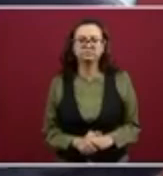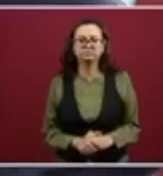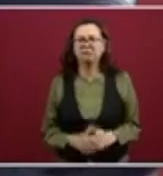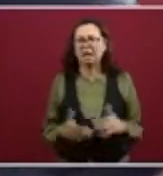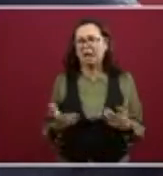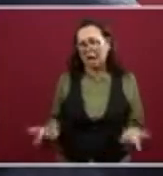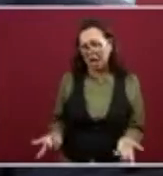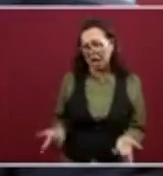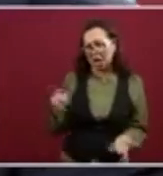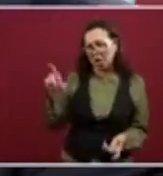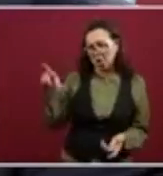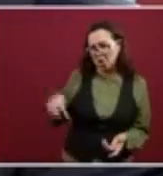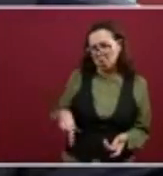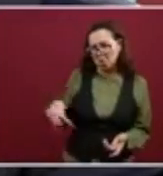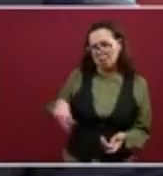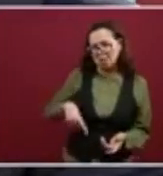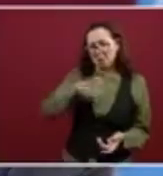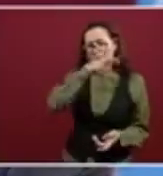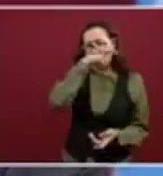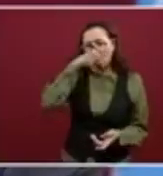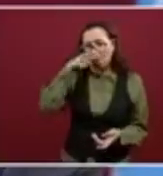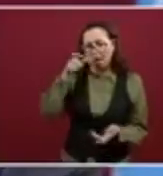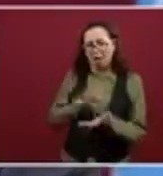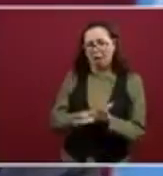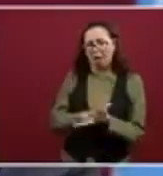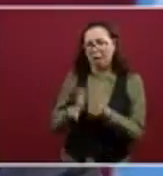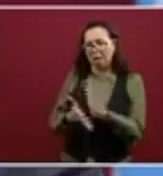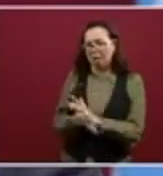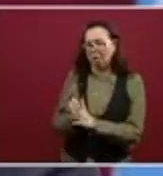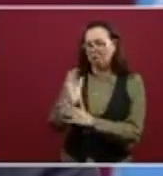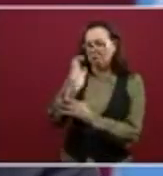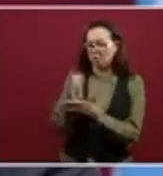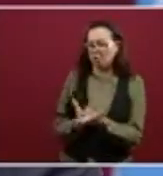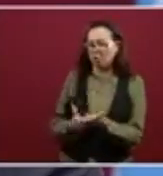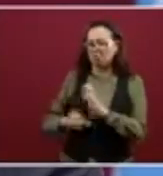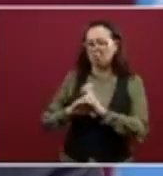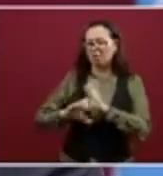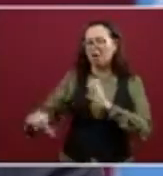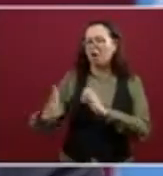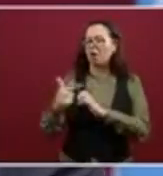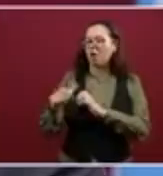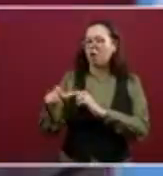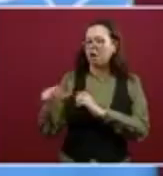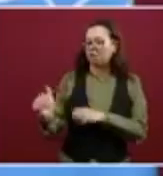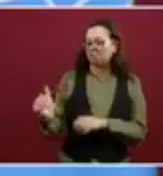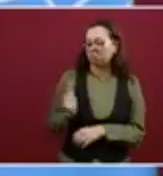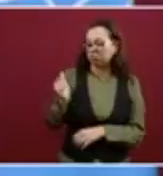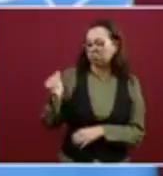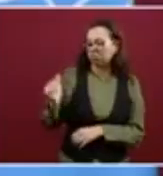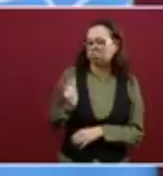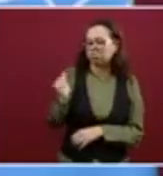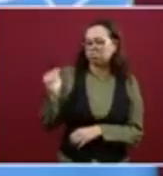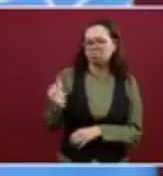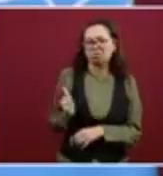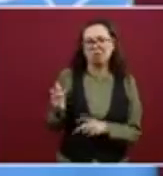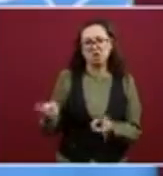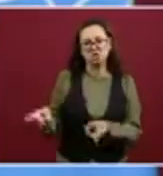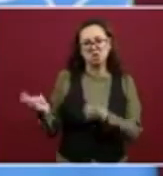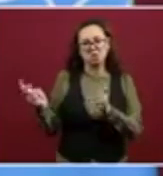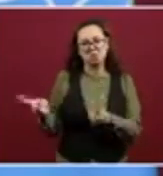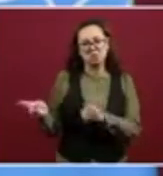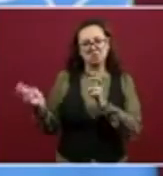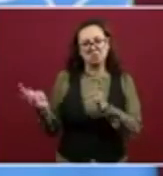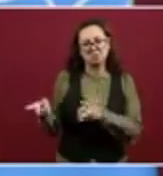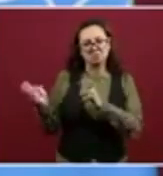contratos leoninos para hacer gasoductos y arriba se roban miles